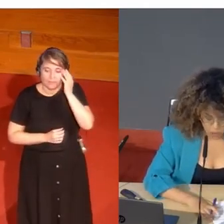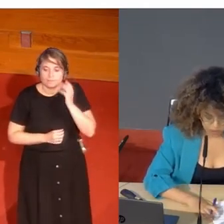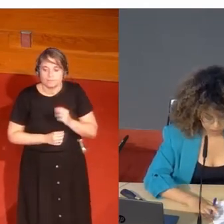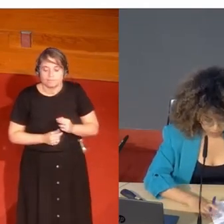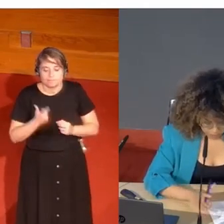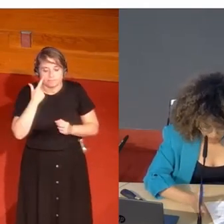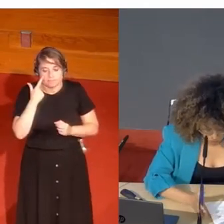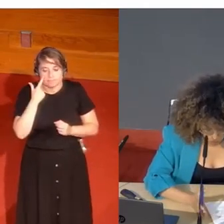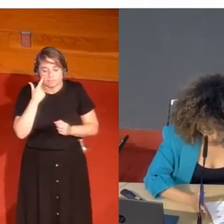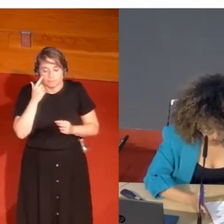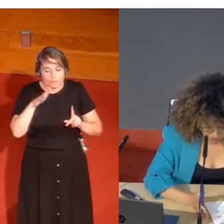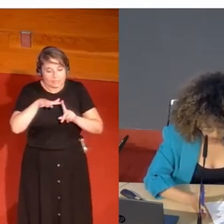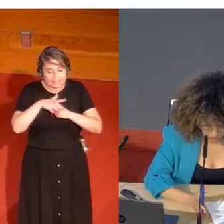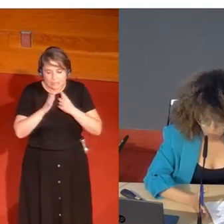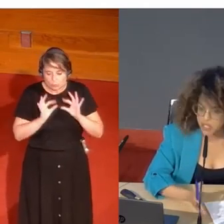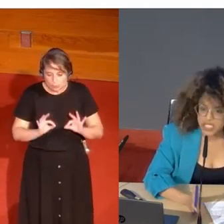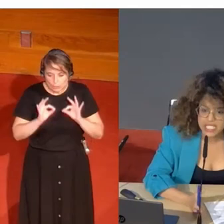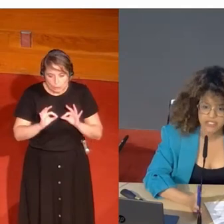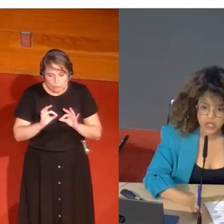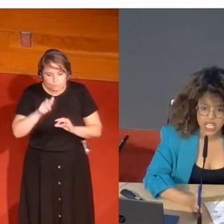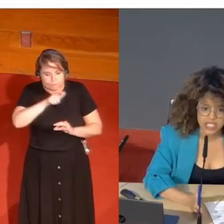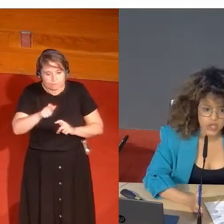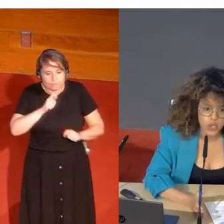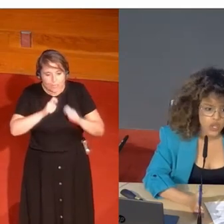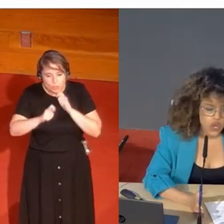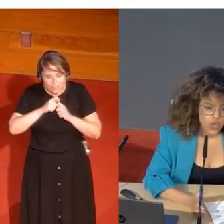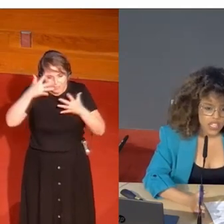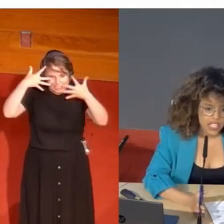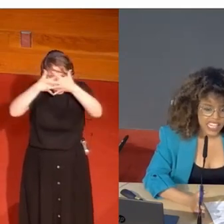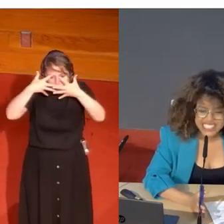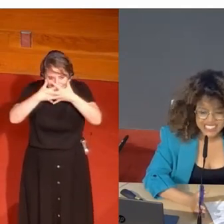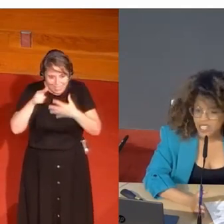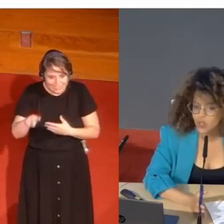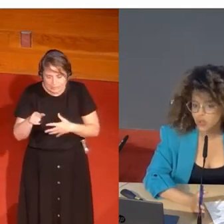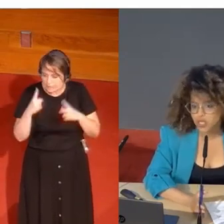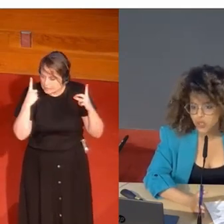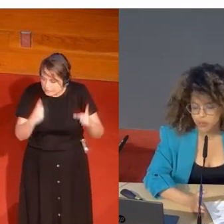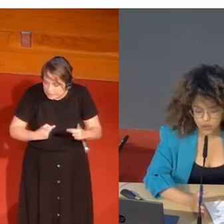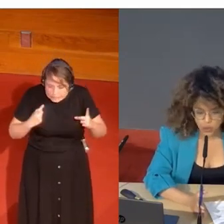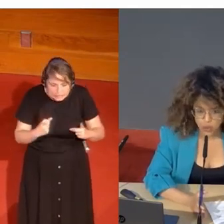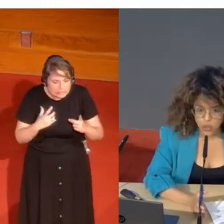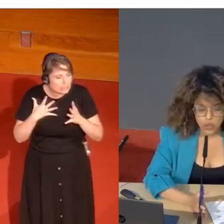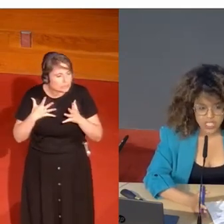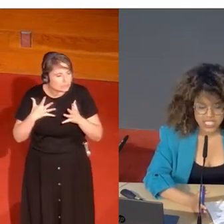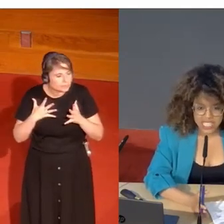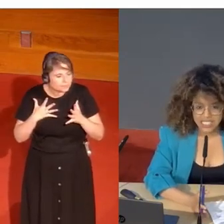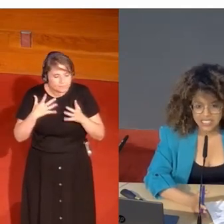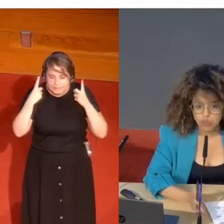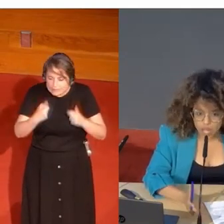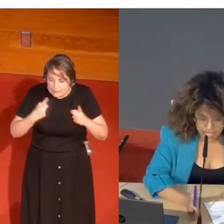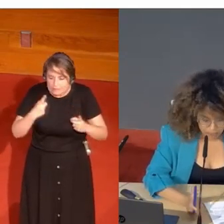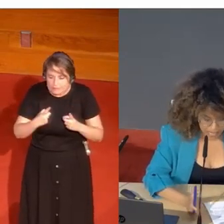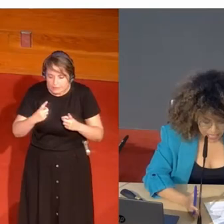este contexto los eh los periodistas afganos han hecho eh han intentado luchar sobre todo los que